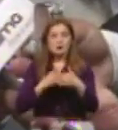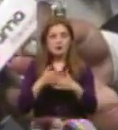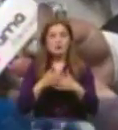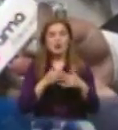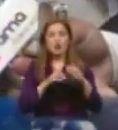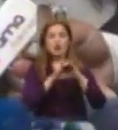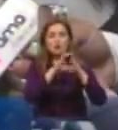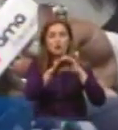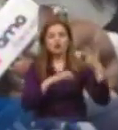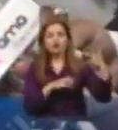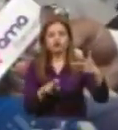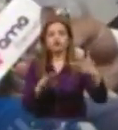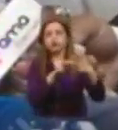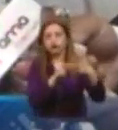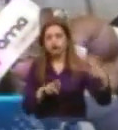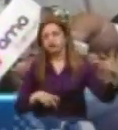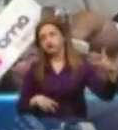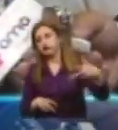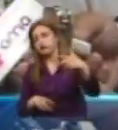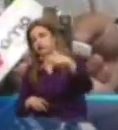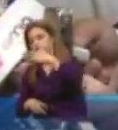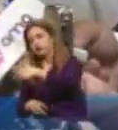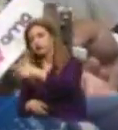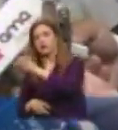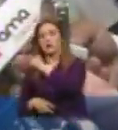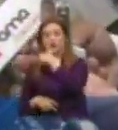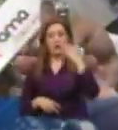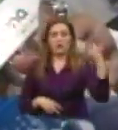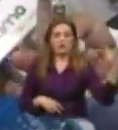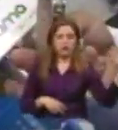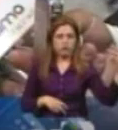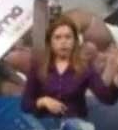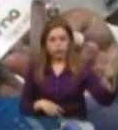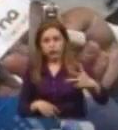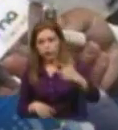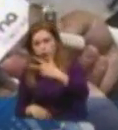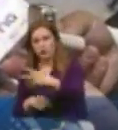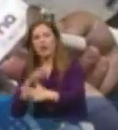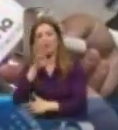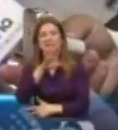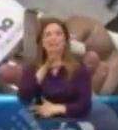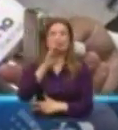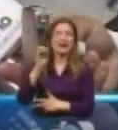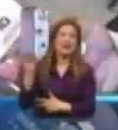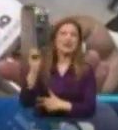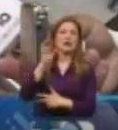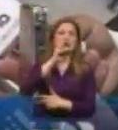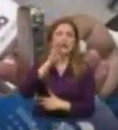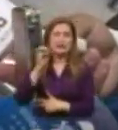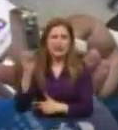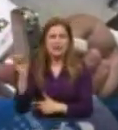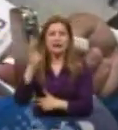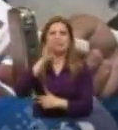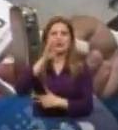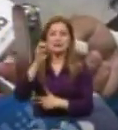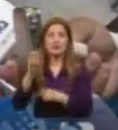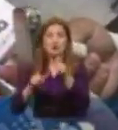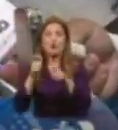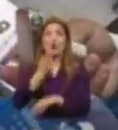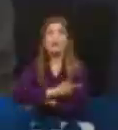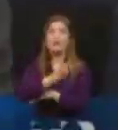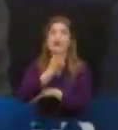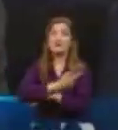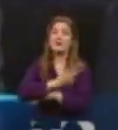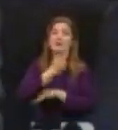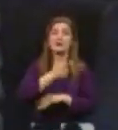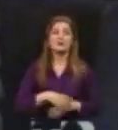corredor han involucrado movilización permanente de aproximadamente 500, 600, 700 personas